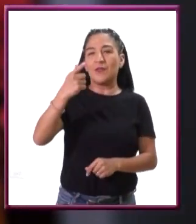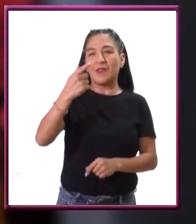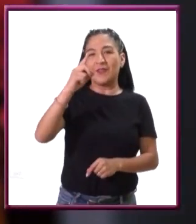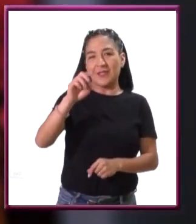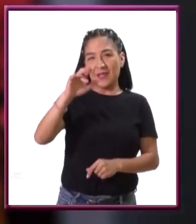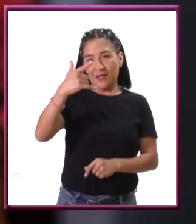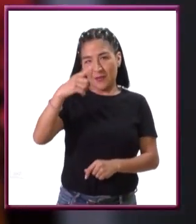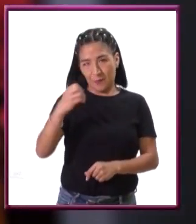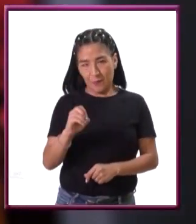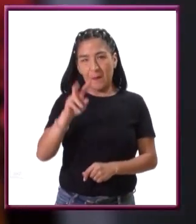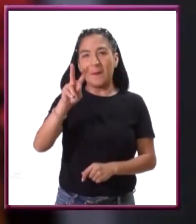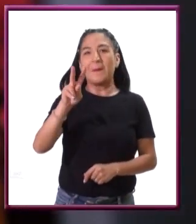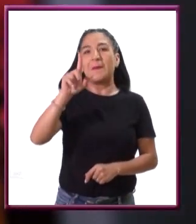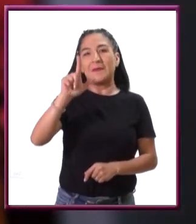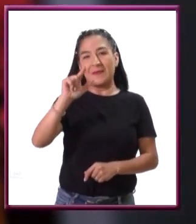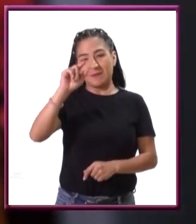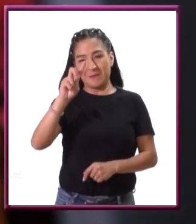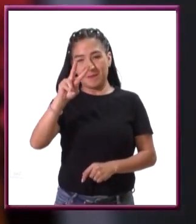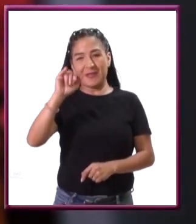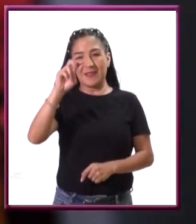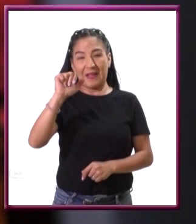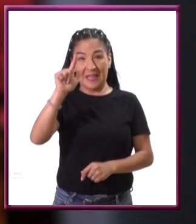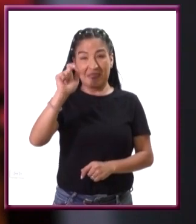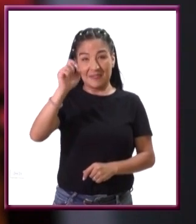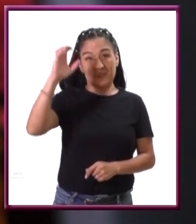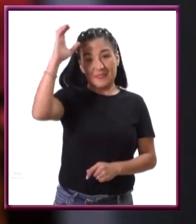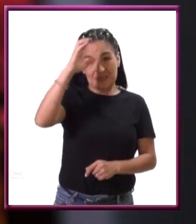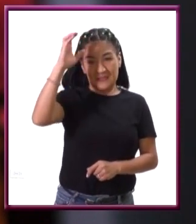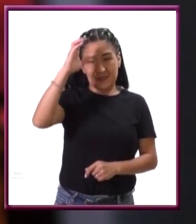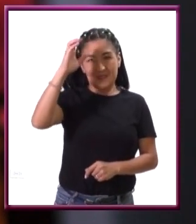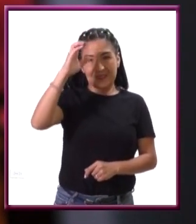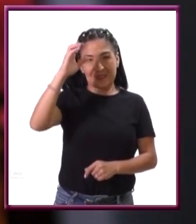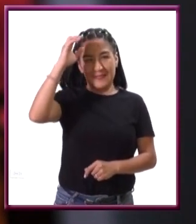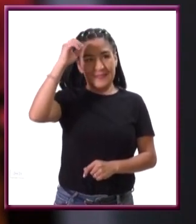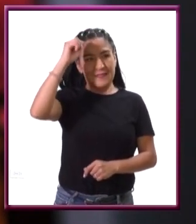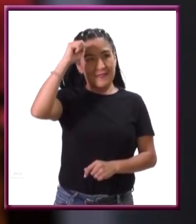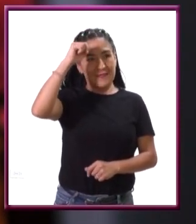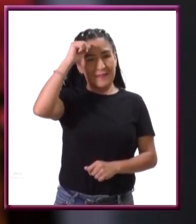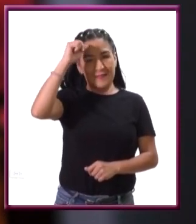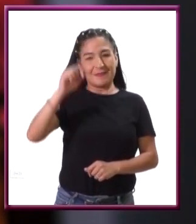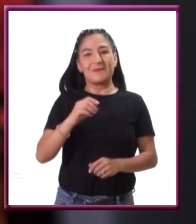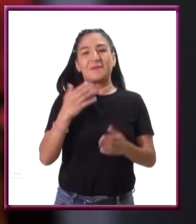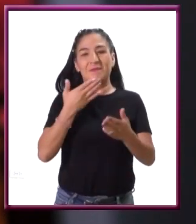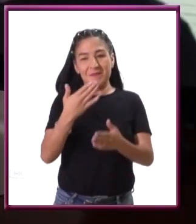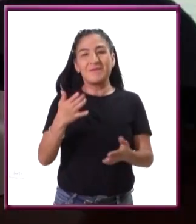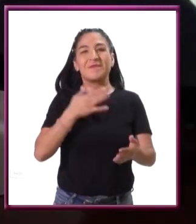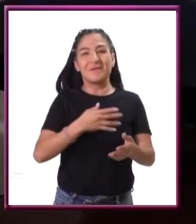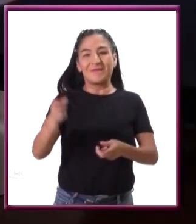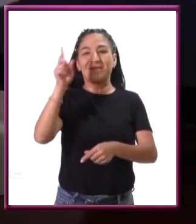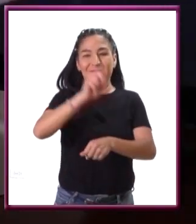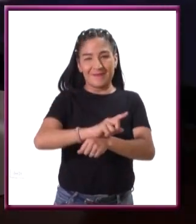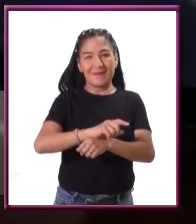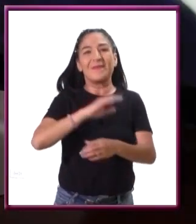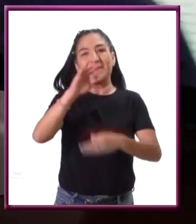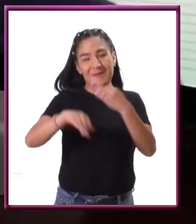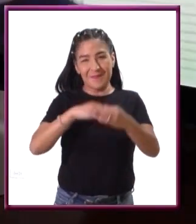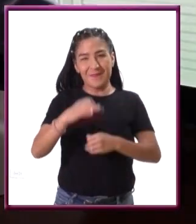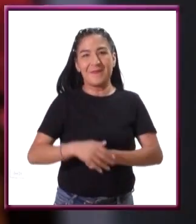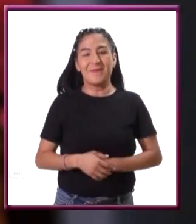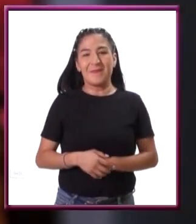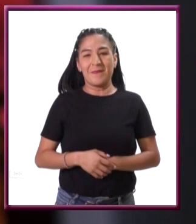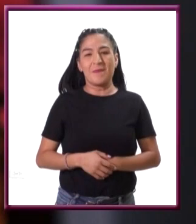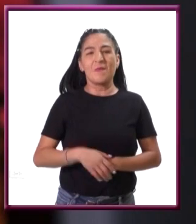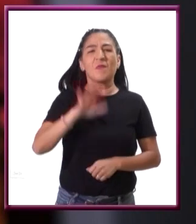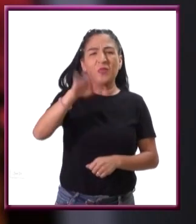Vidal Tamayo. Él es divulgador científico y además cinéfilo. ¿Qué tal, Rodrigo? Buen día. Hola, ¿qué tal? Muy buen día para todos y